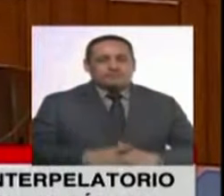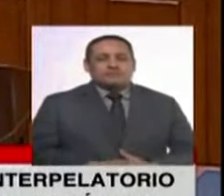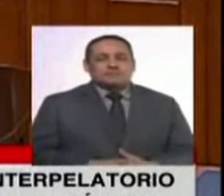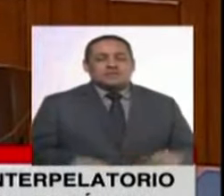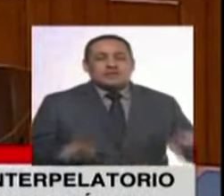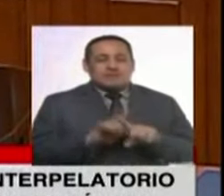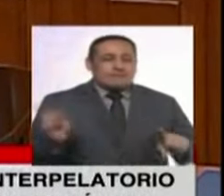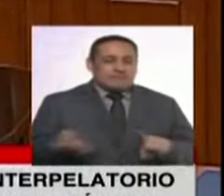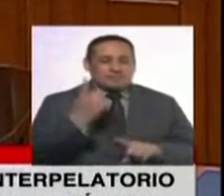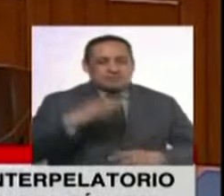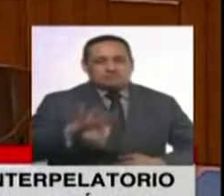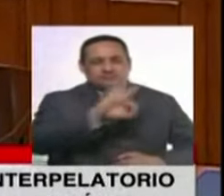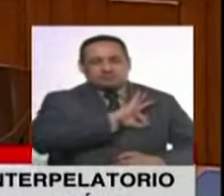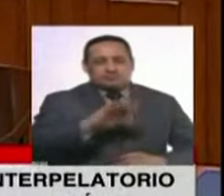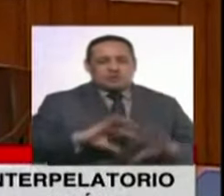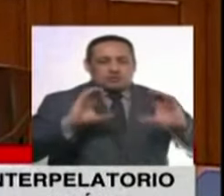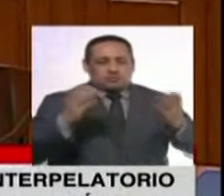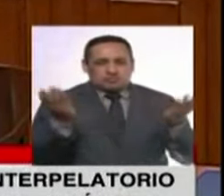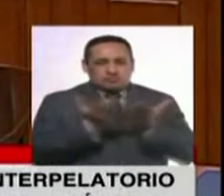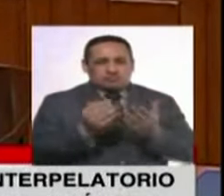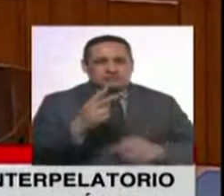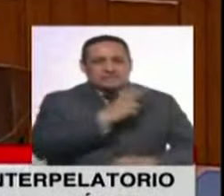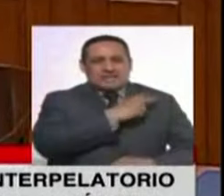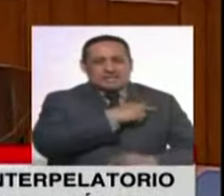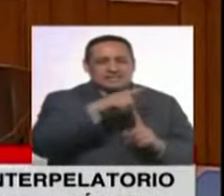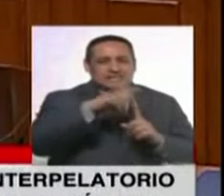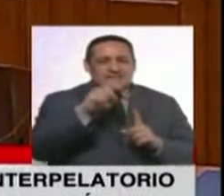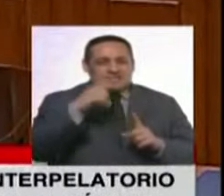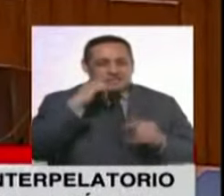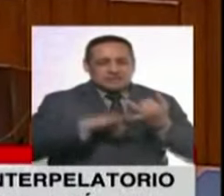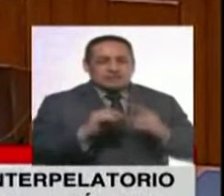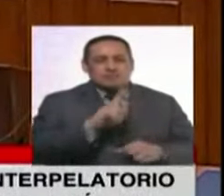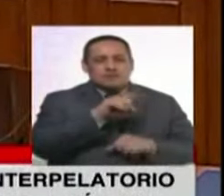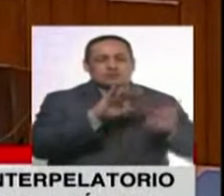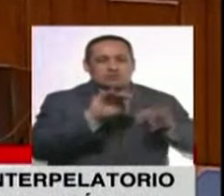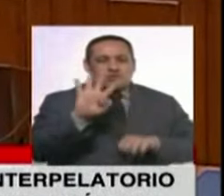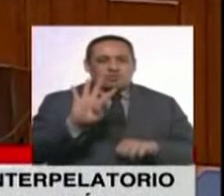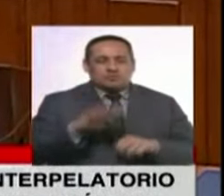fue el primer puesto en el curso de tenientes año 1994